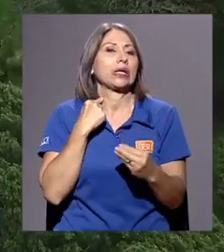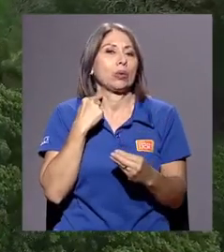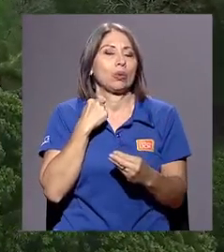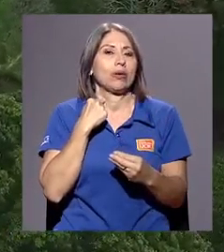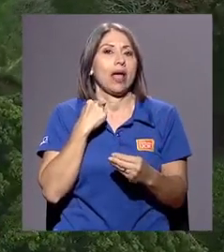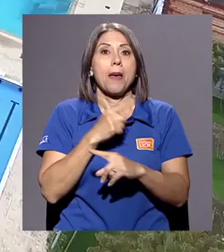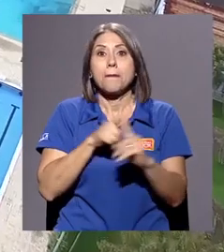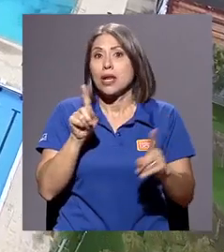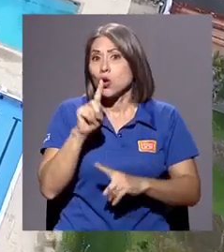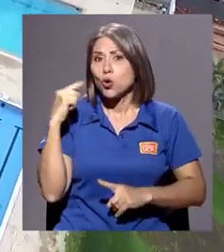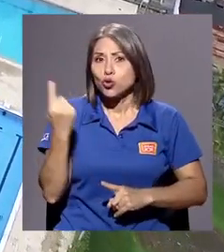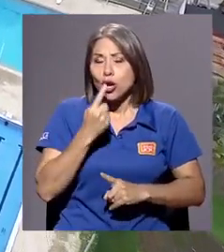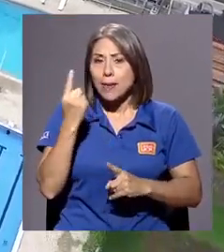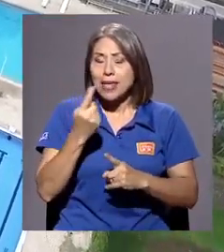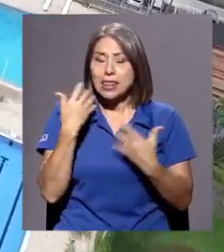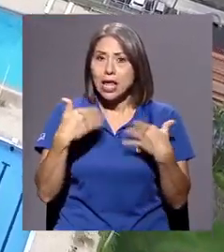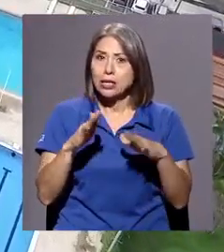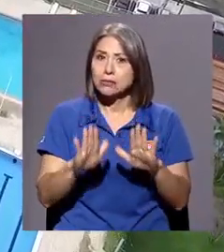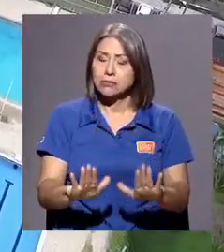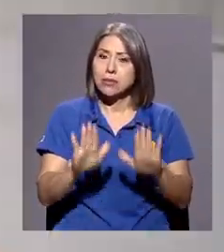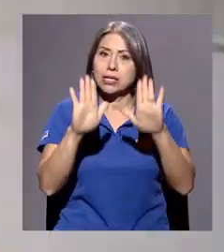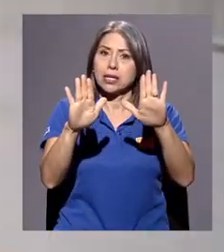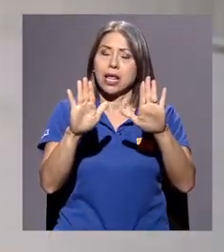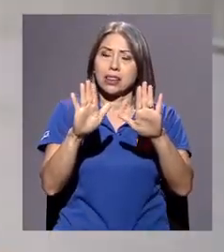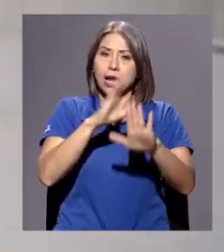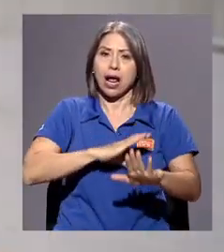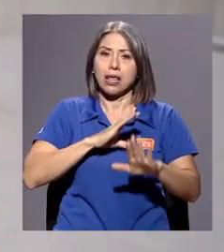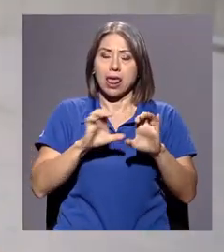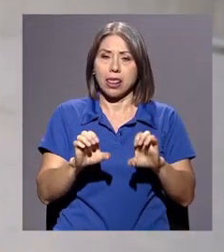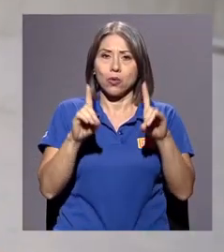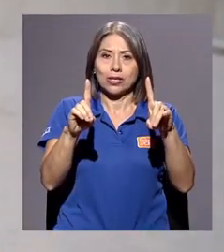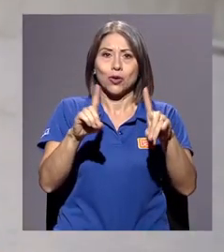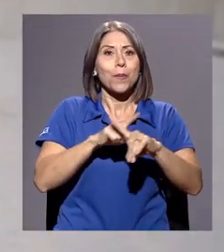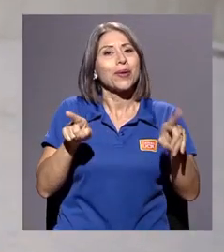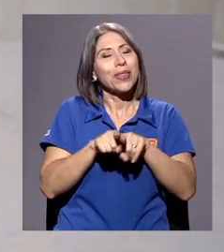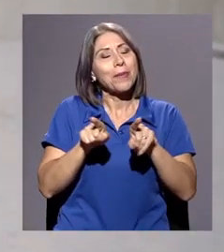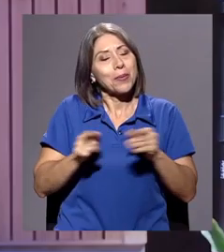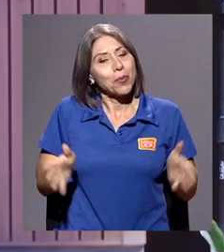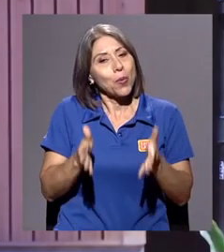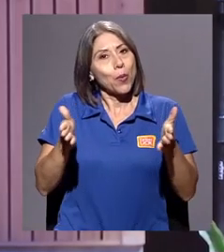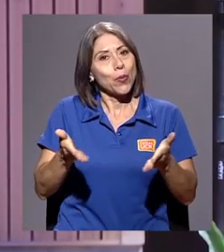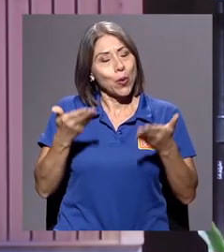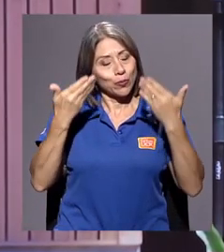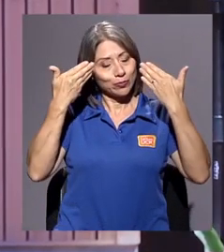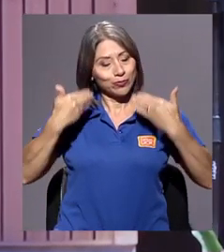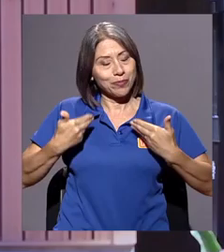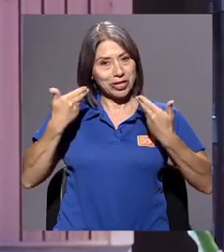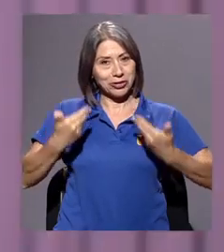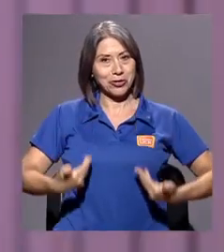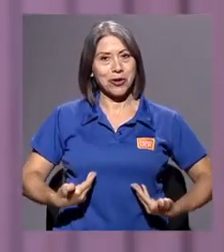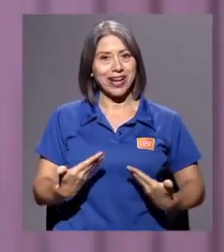me permitió recibir una educación de excelente calidad, sino que promovió ser la persona que hoy día soy.